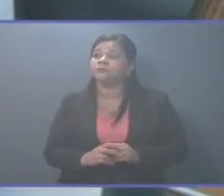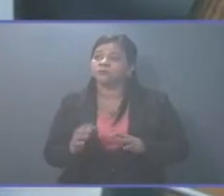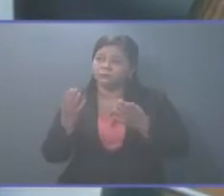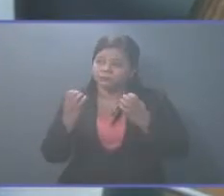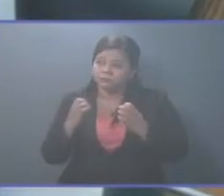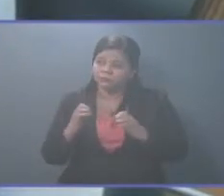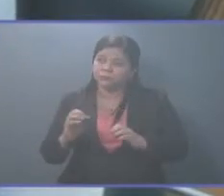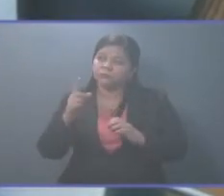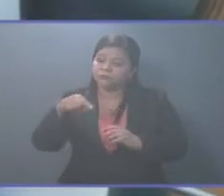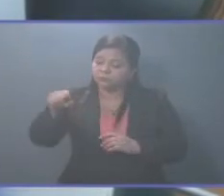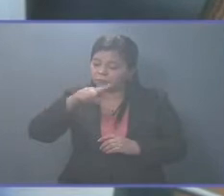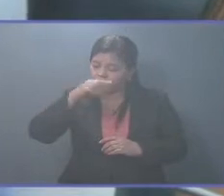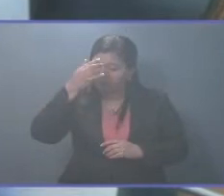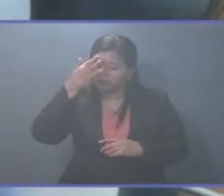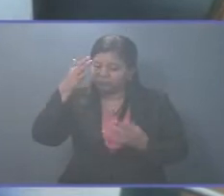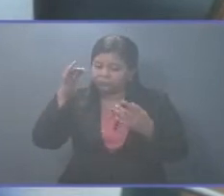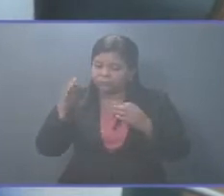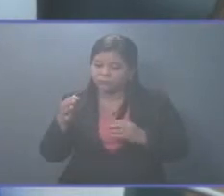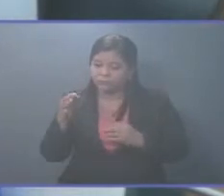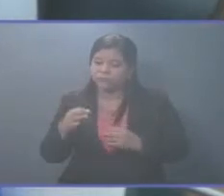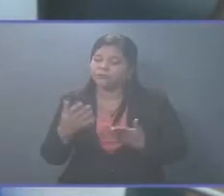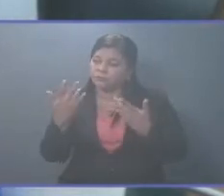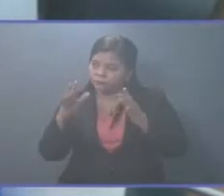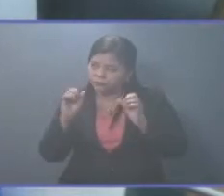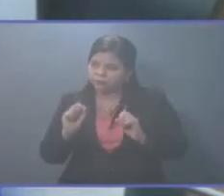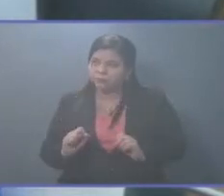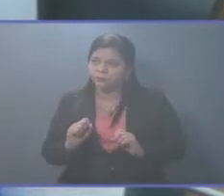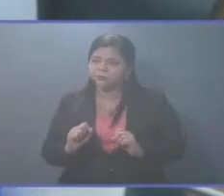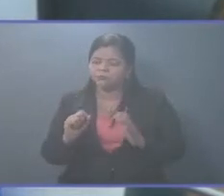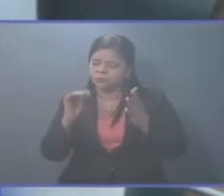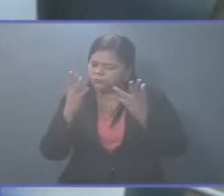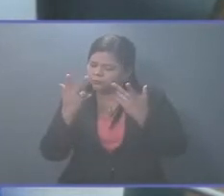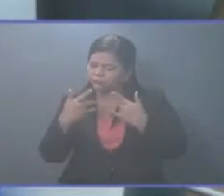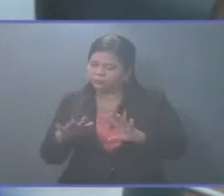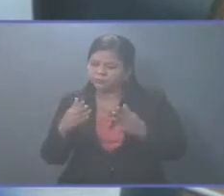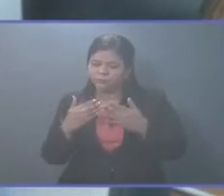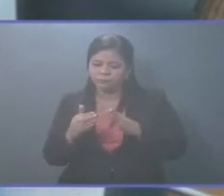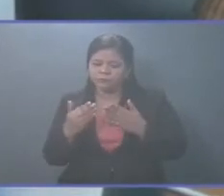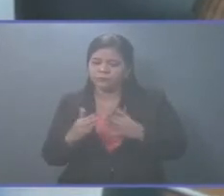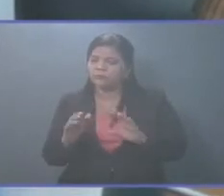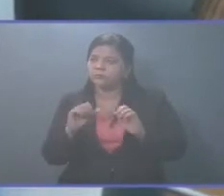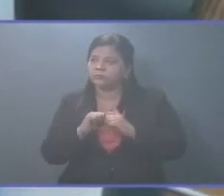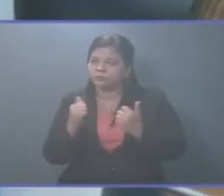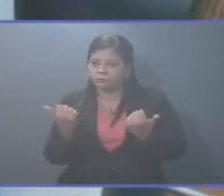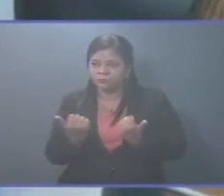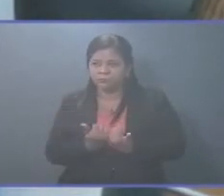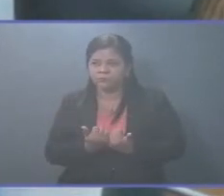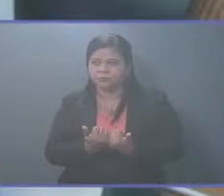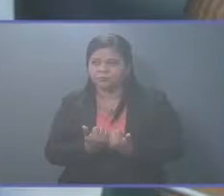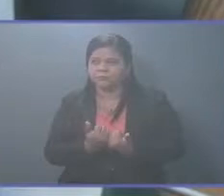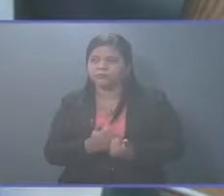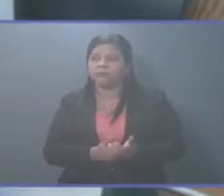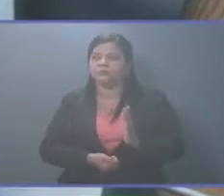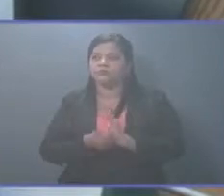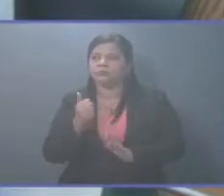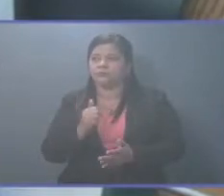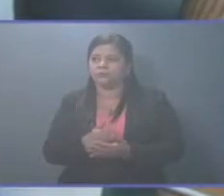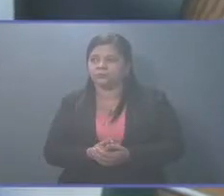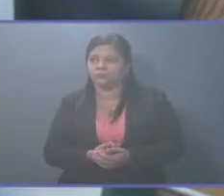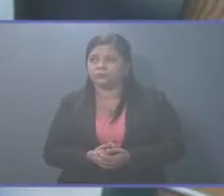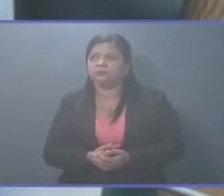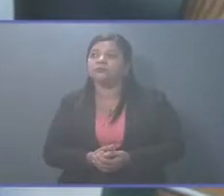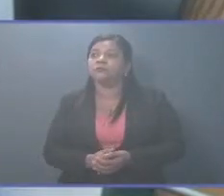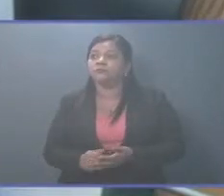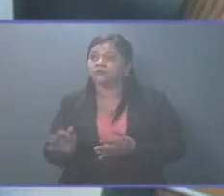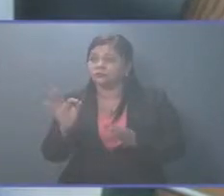ustedes consideran que se pueden tomar, por ejemplo, con las diferentes asociaciones, por ejemplo, para la aplicación de la vacuna en los colegas, ¿verdad?